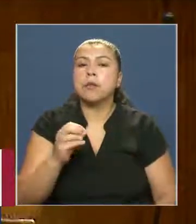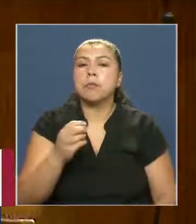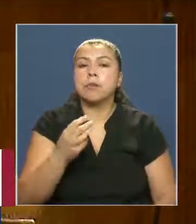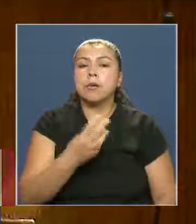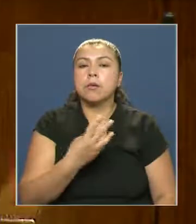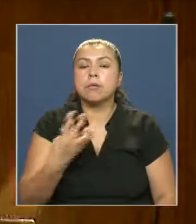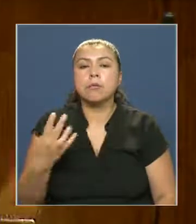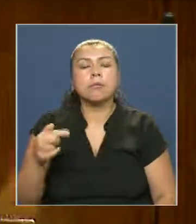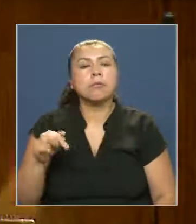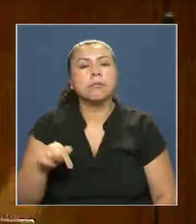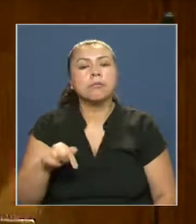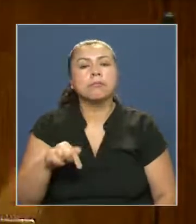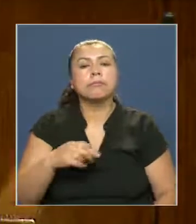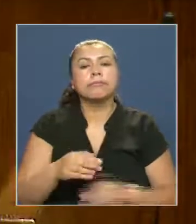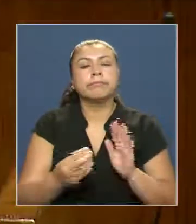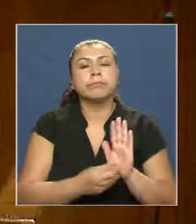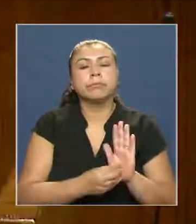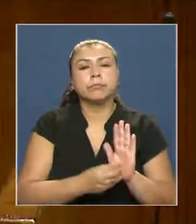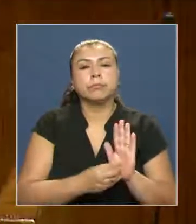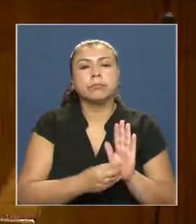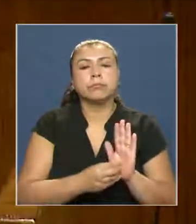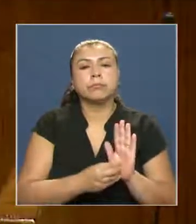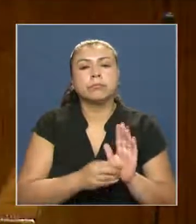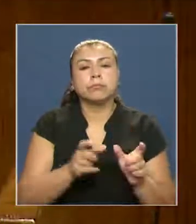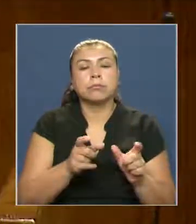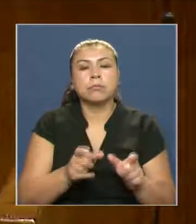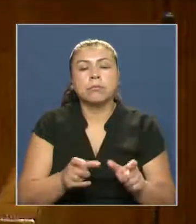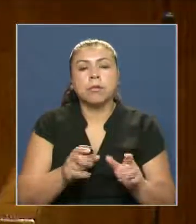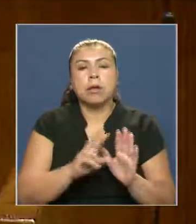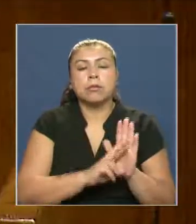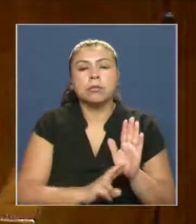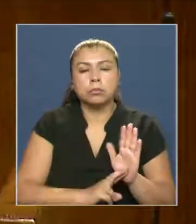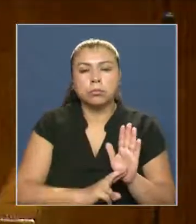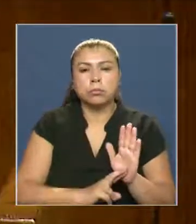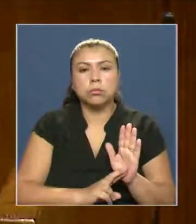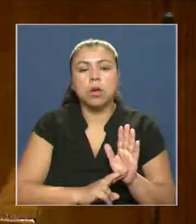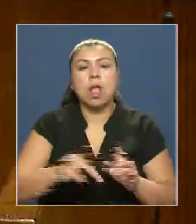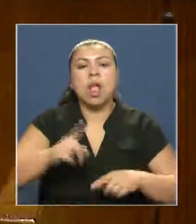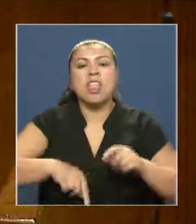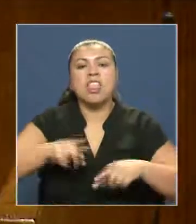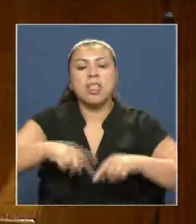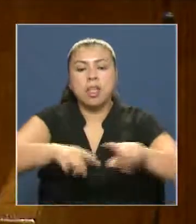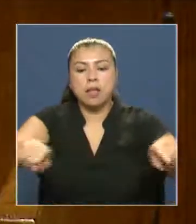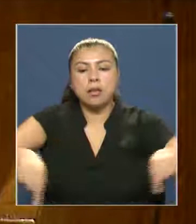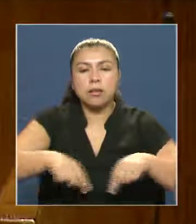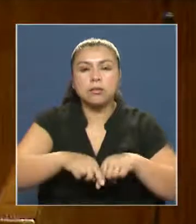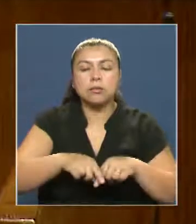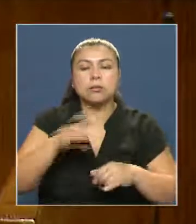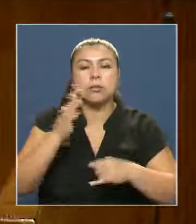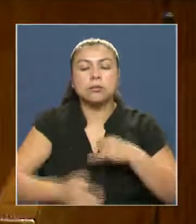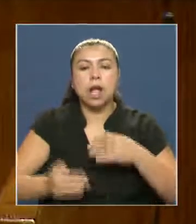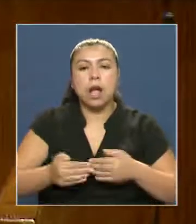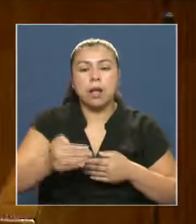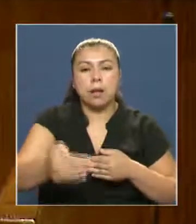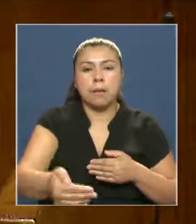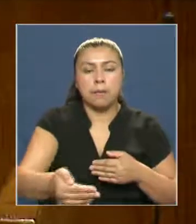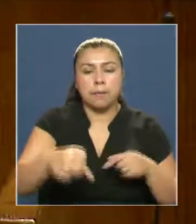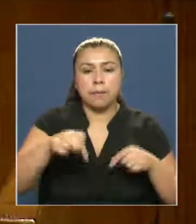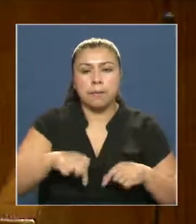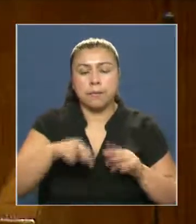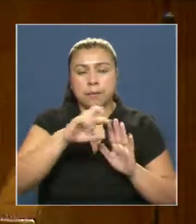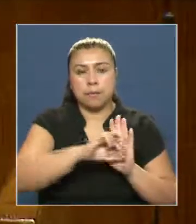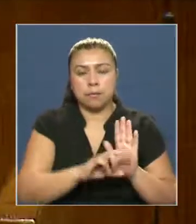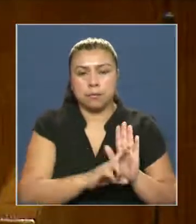que establece un procedimiento de saneamiento y regularización de loteos y amplía su plazo de vigencia. Esta